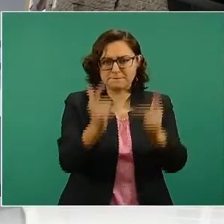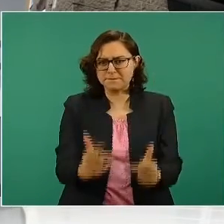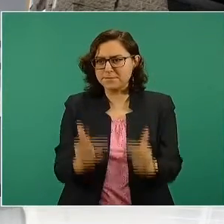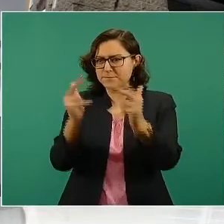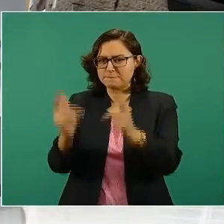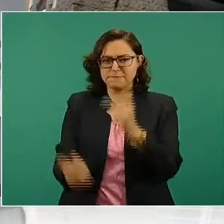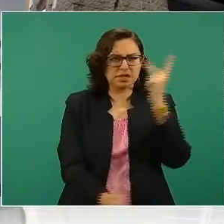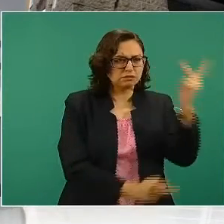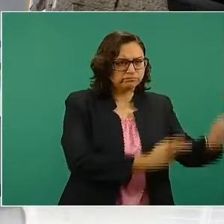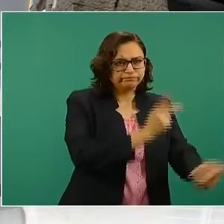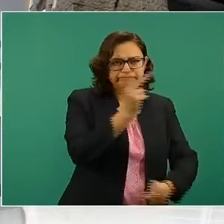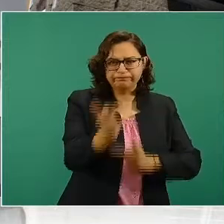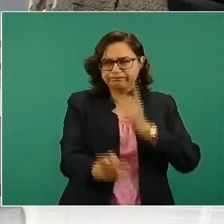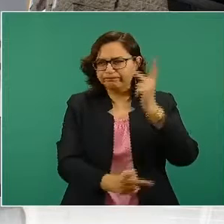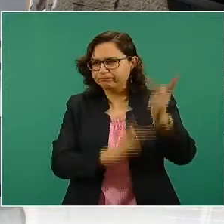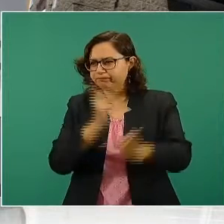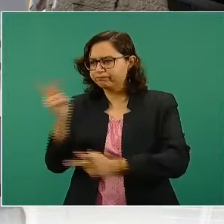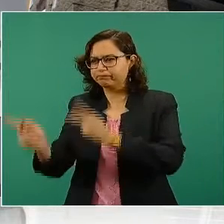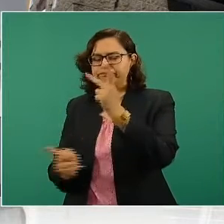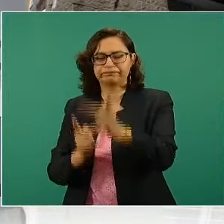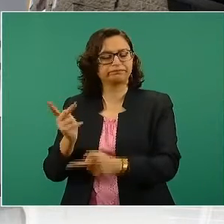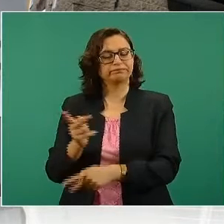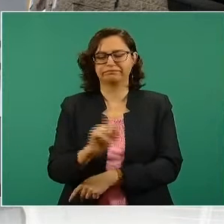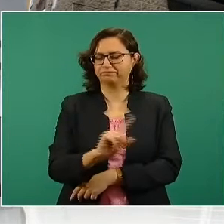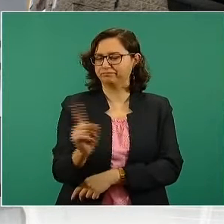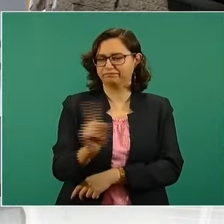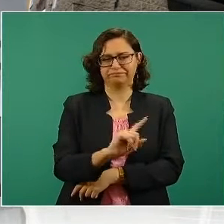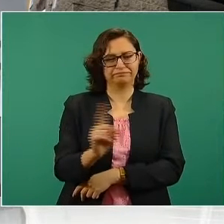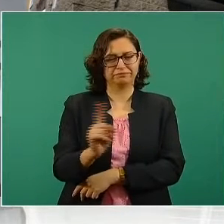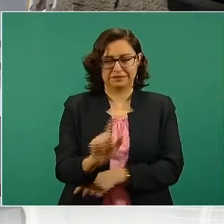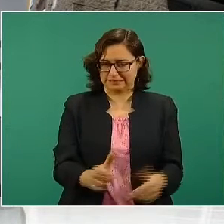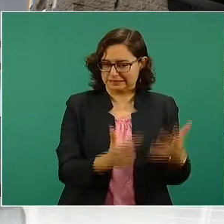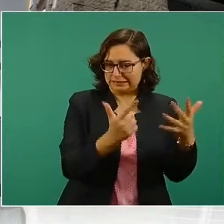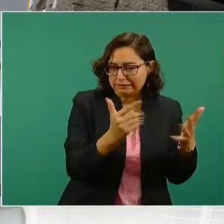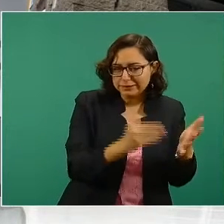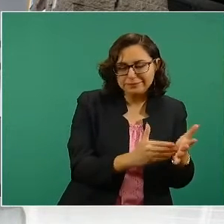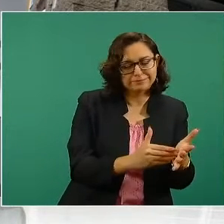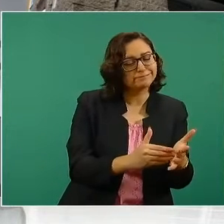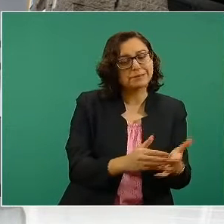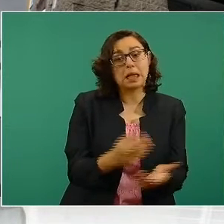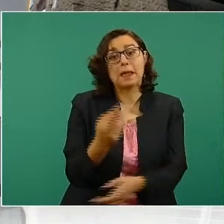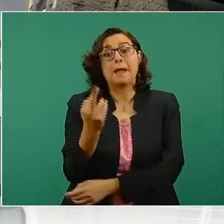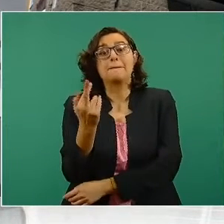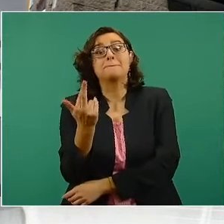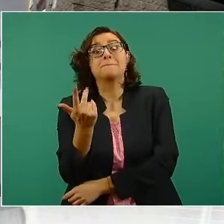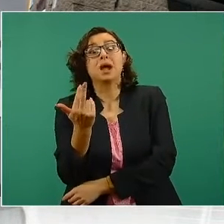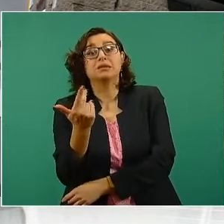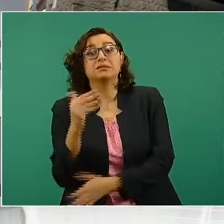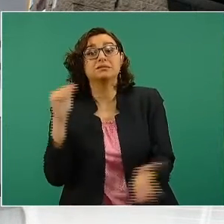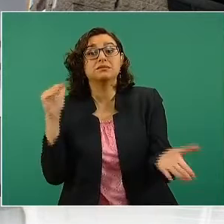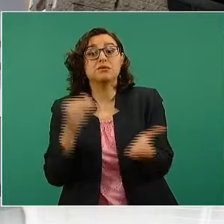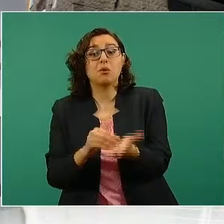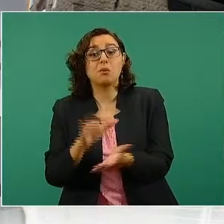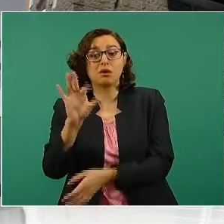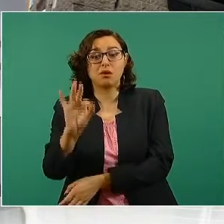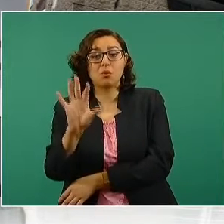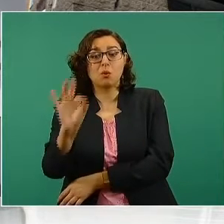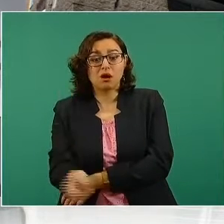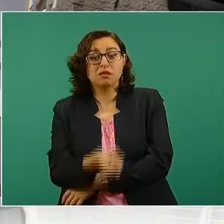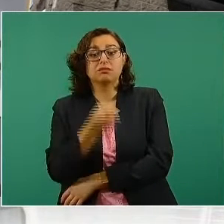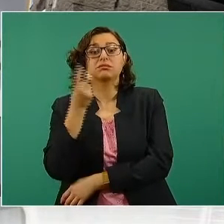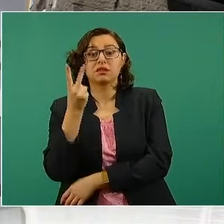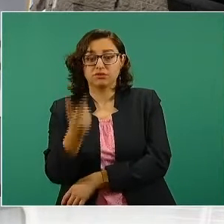que realizamos encontramos que en realidad habían sido 25,042 viviendas afectadas por el sismo